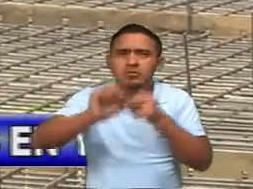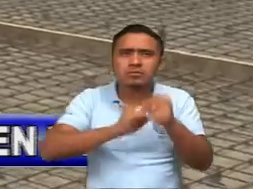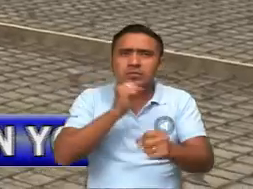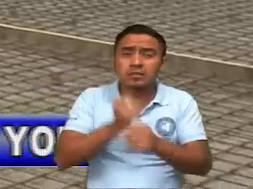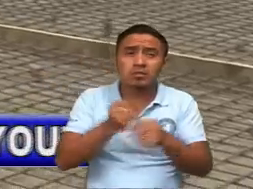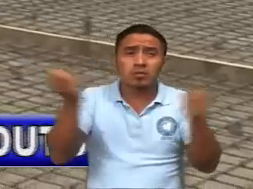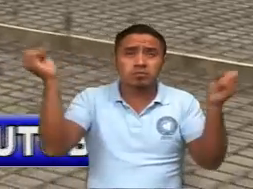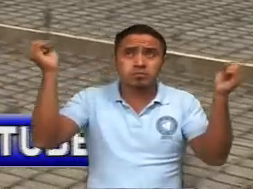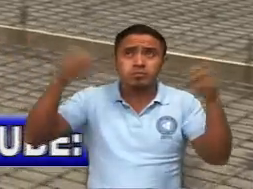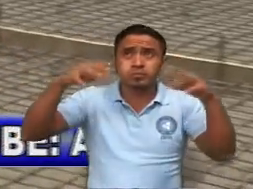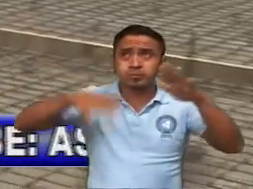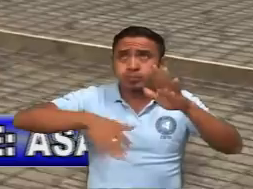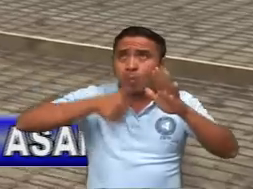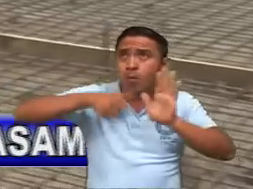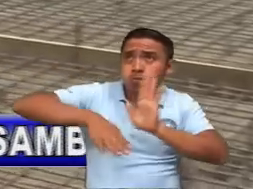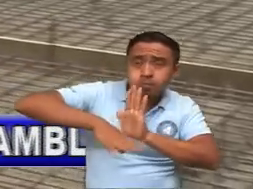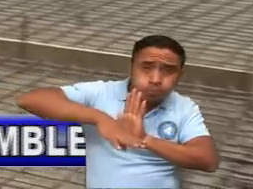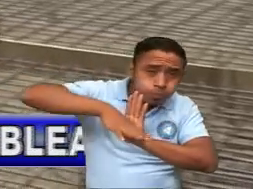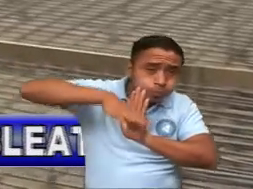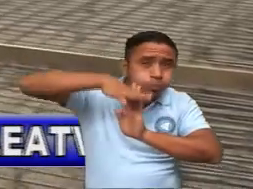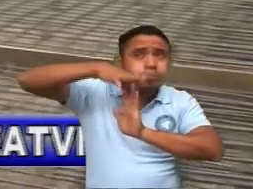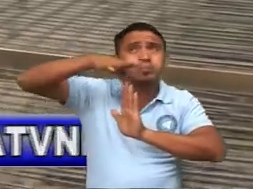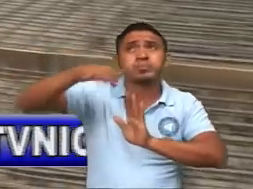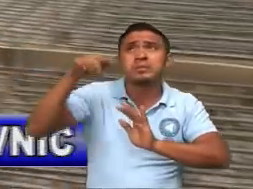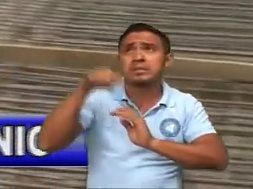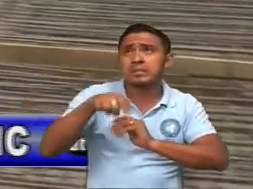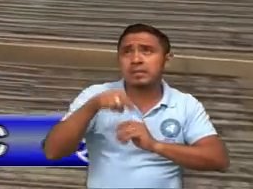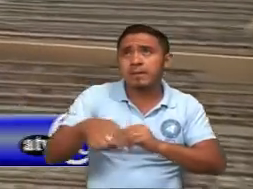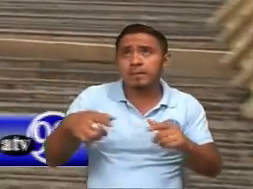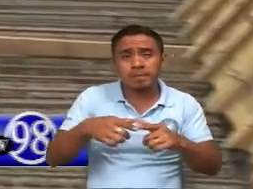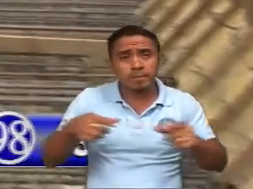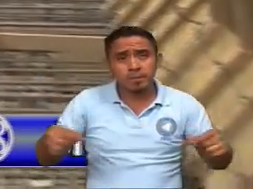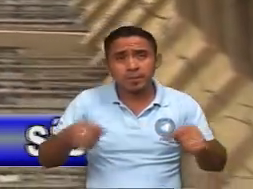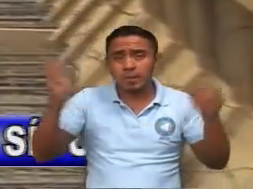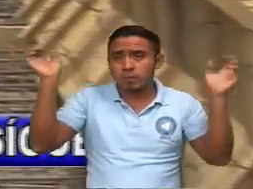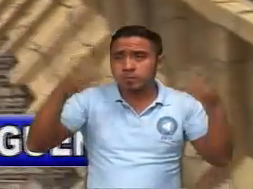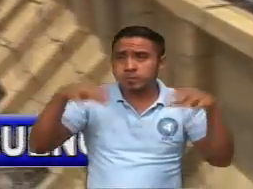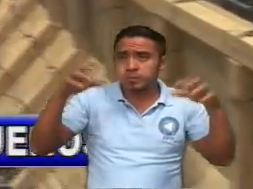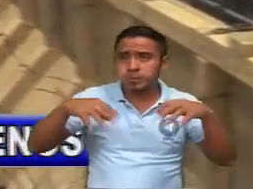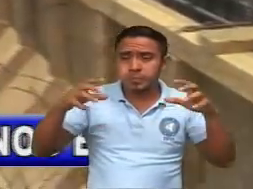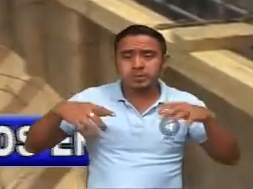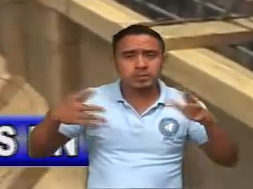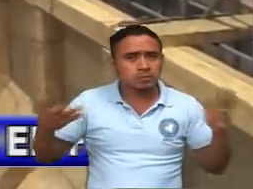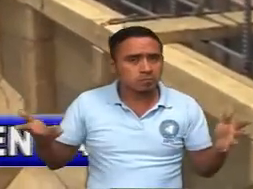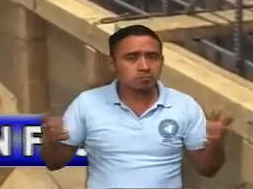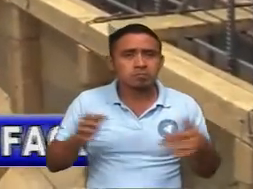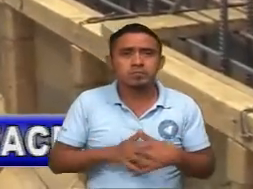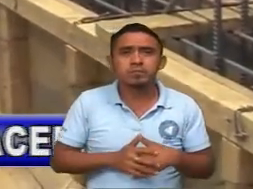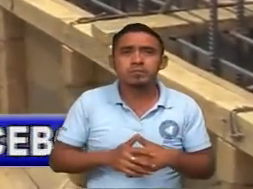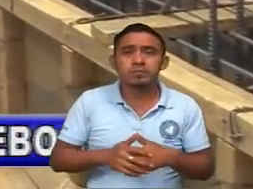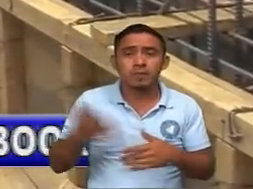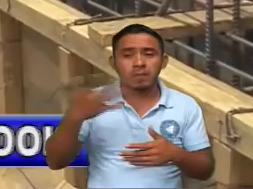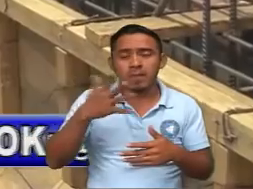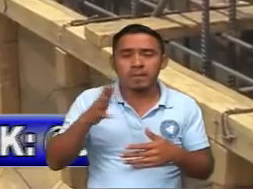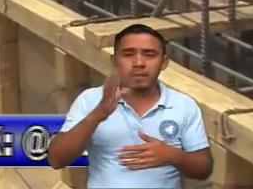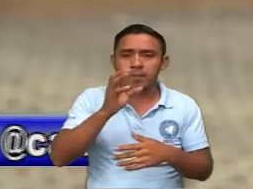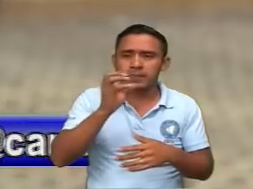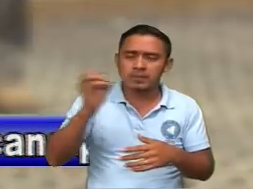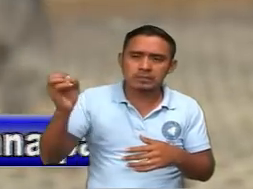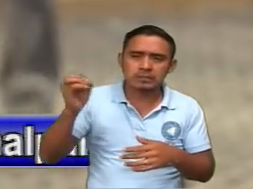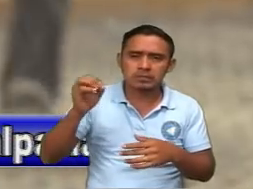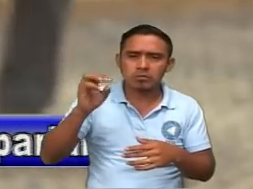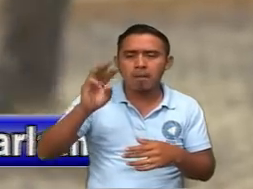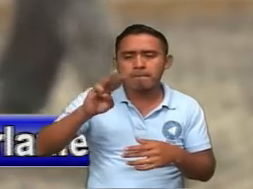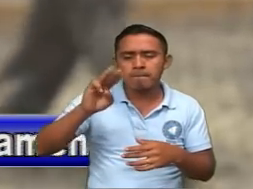gran inundación que tuvimos precisamente en esta zona de Managua con una lluvia totalmente atípica, donde tuvimos más de 500 milímetros de agua,